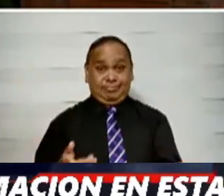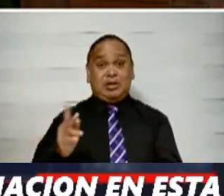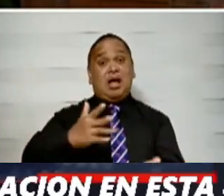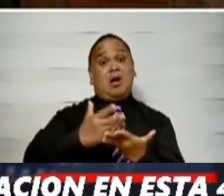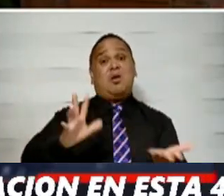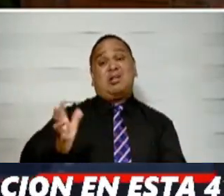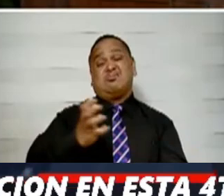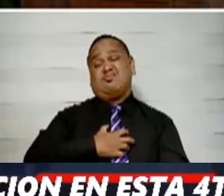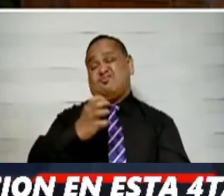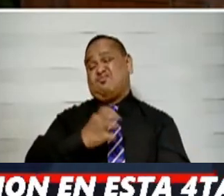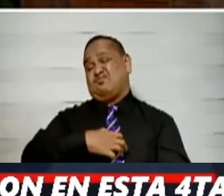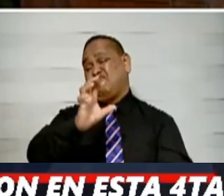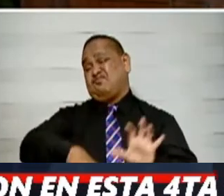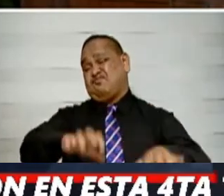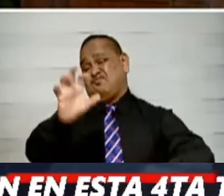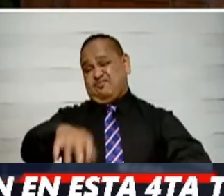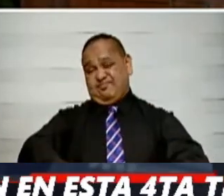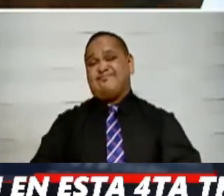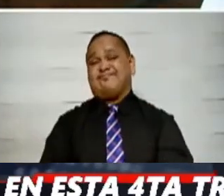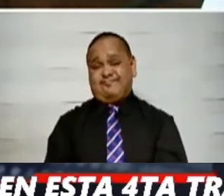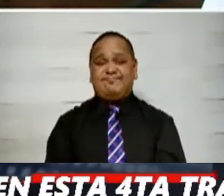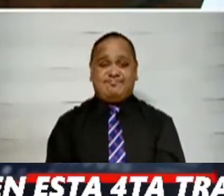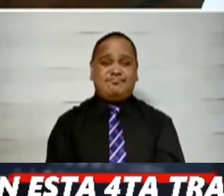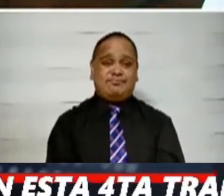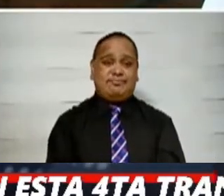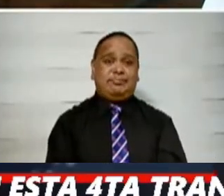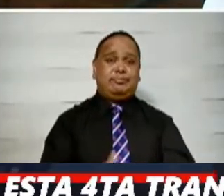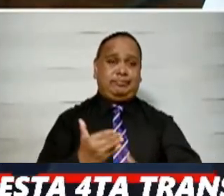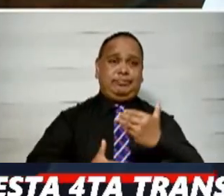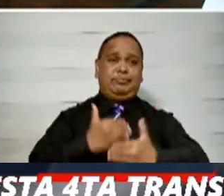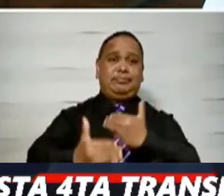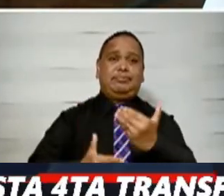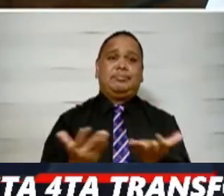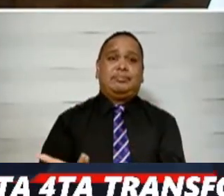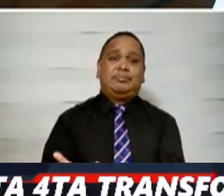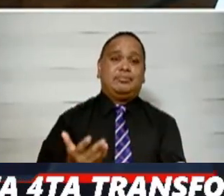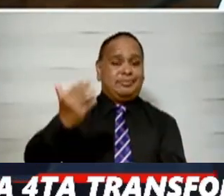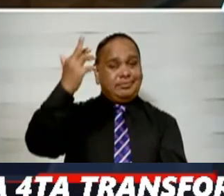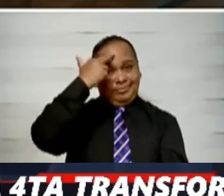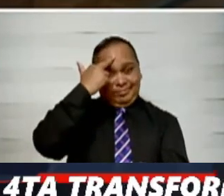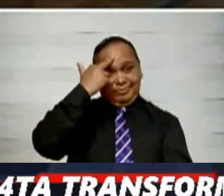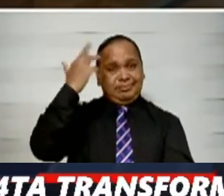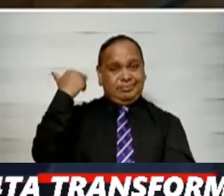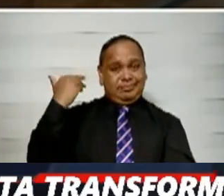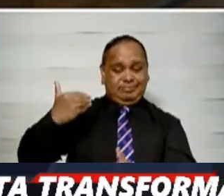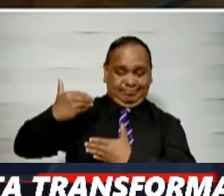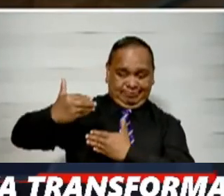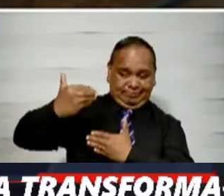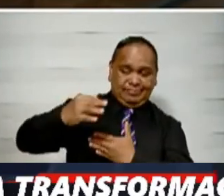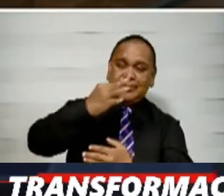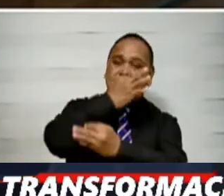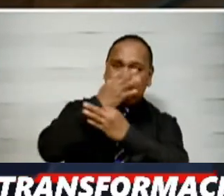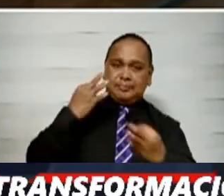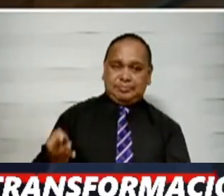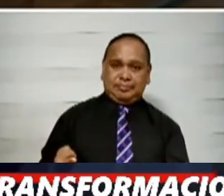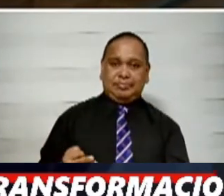Así es, y lamentablemente, gobernadora, en el caso de Proceso, bueno, recordemos que desde la campaña inició esa tergiversación,